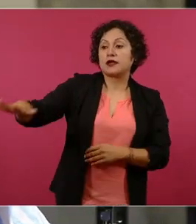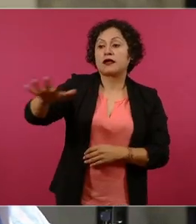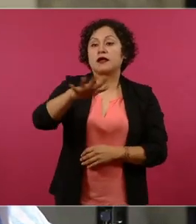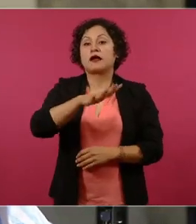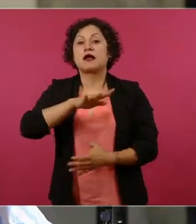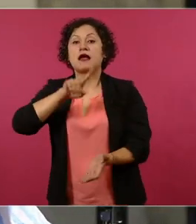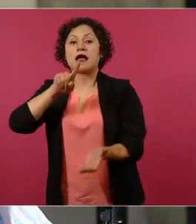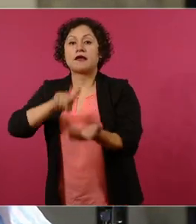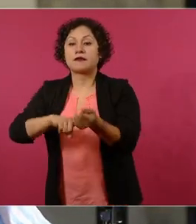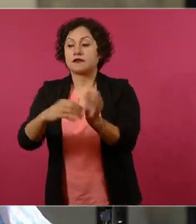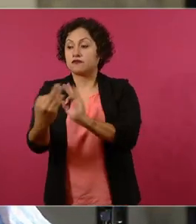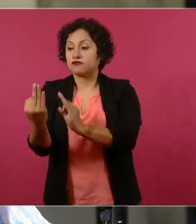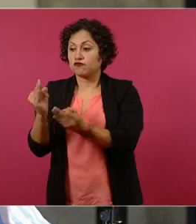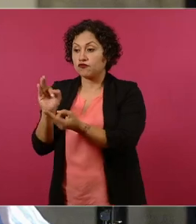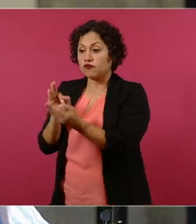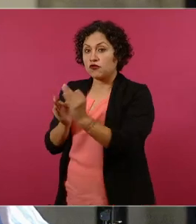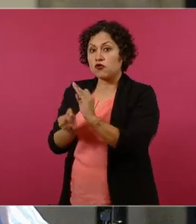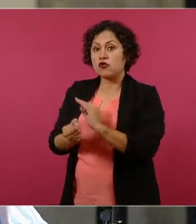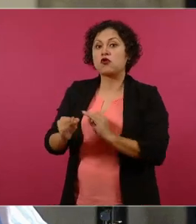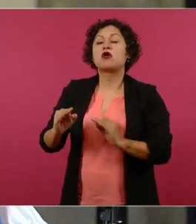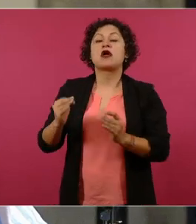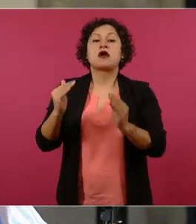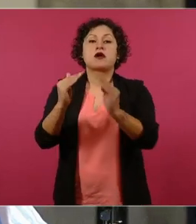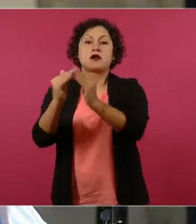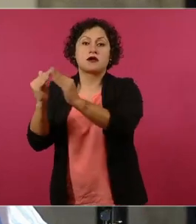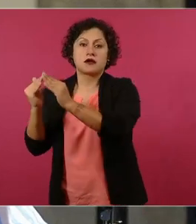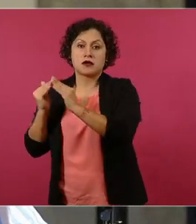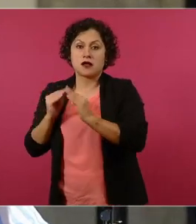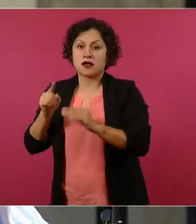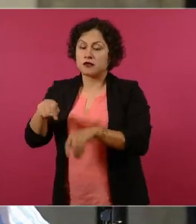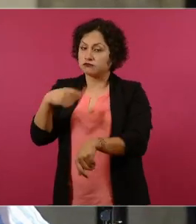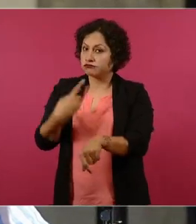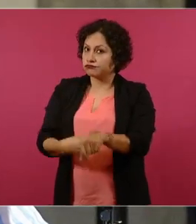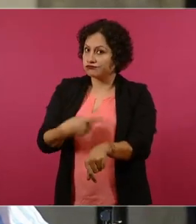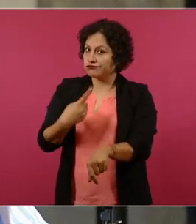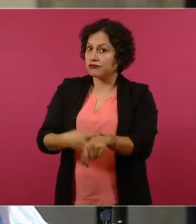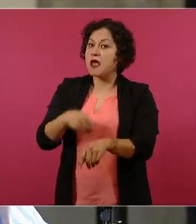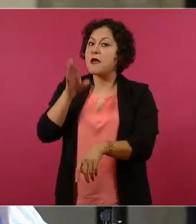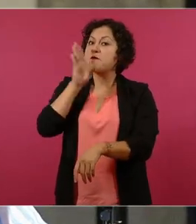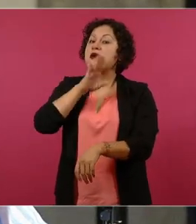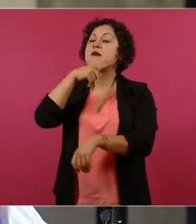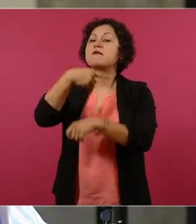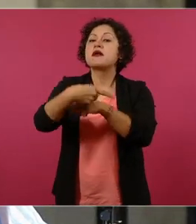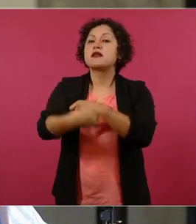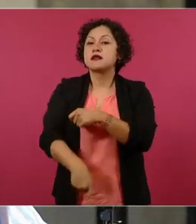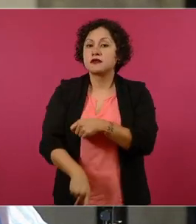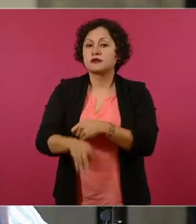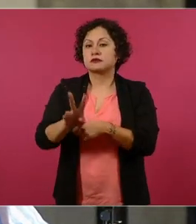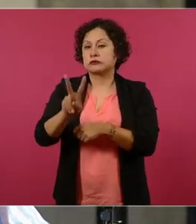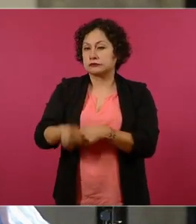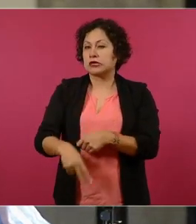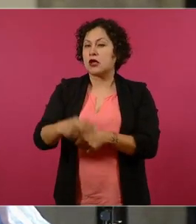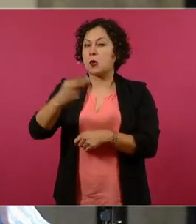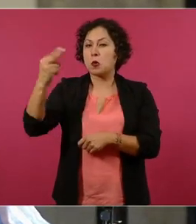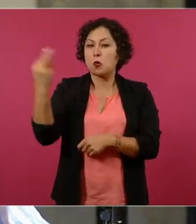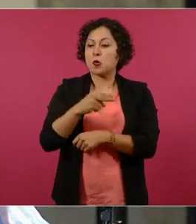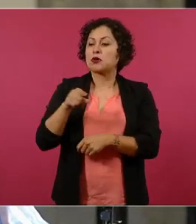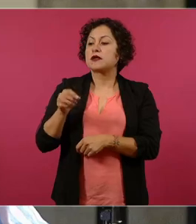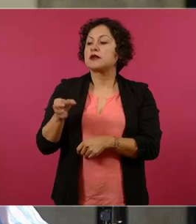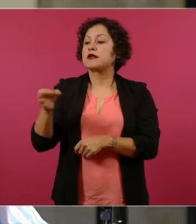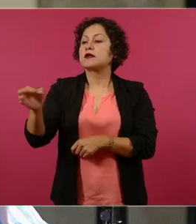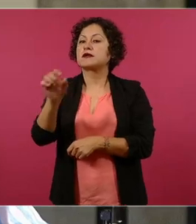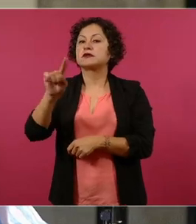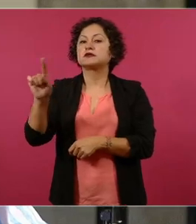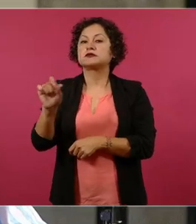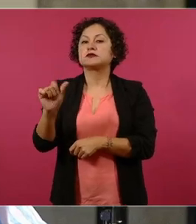integridad sobre todo de comunidades vulnerables y el caso más urgente sería el de Zapotitlán porque hay un temor latente de que mientras